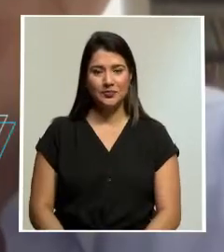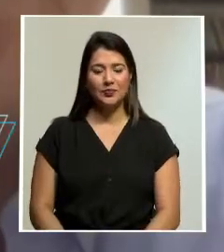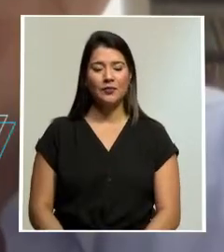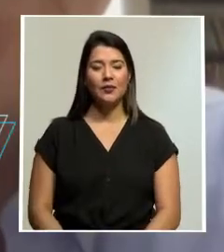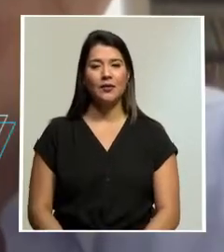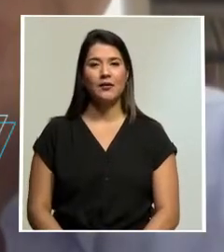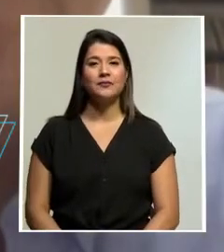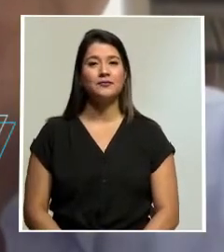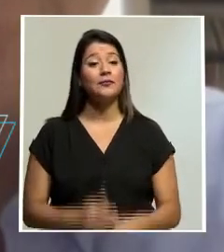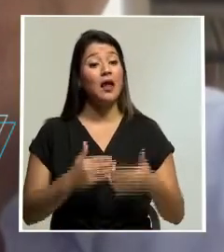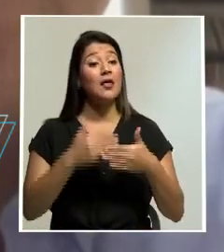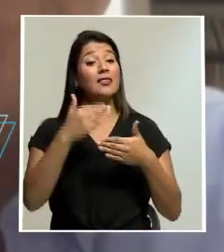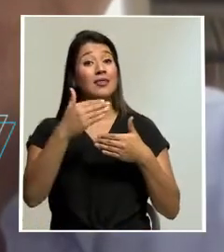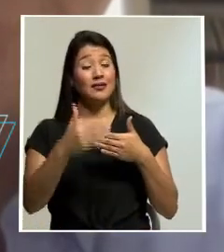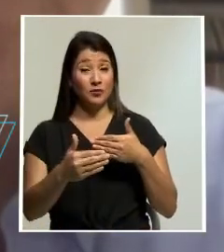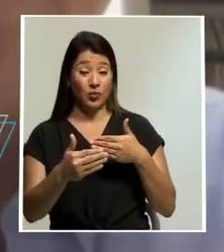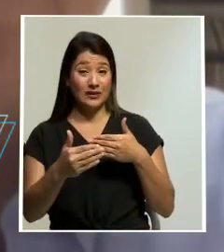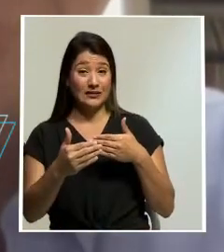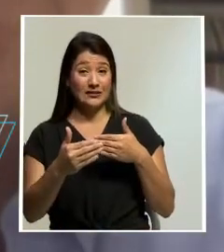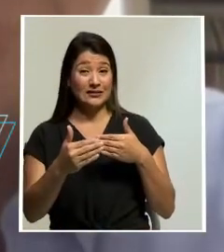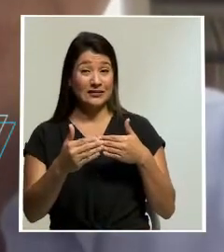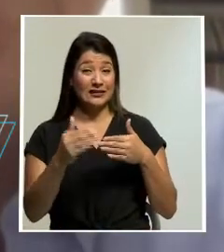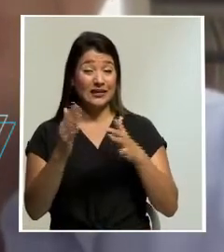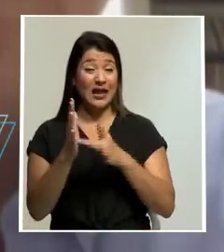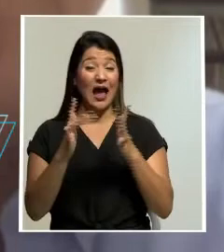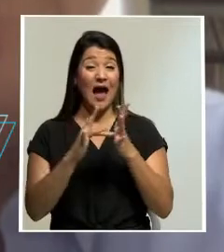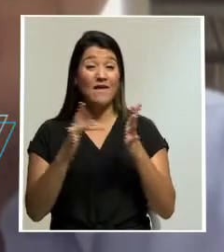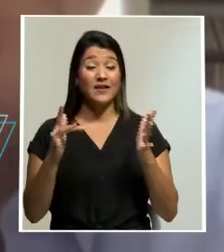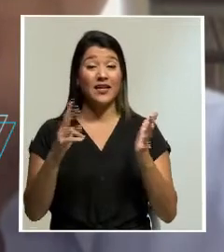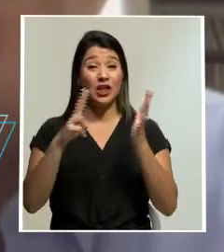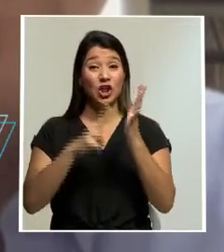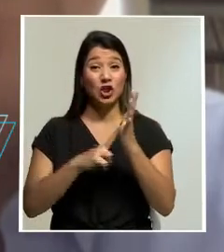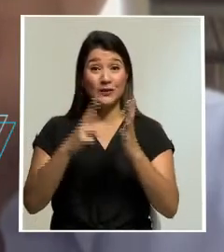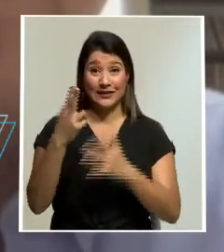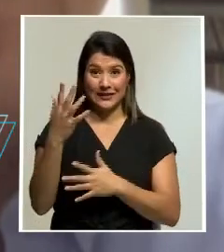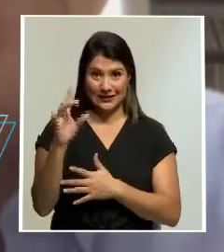precisamente luego de la masacre de abril del 2018,